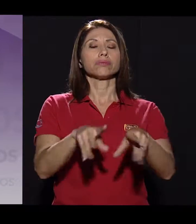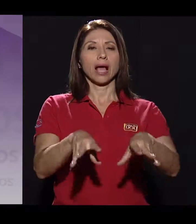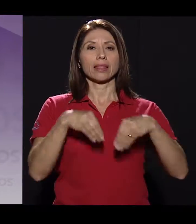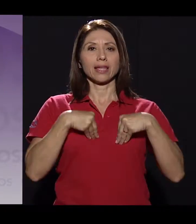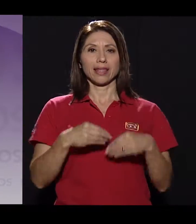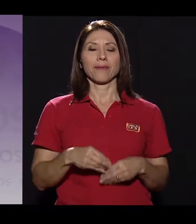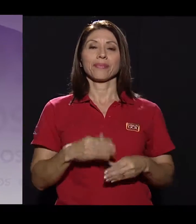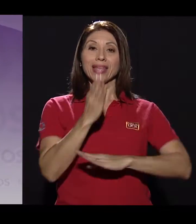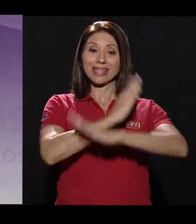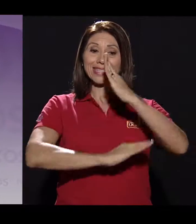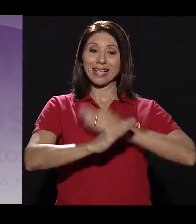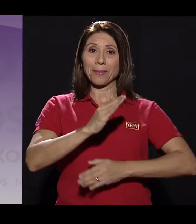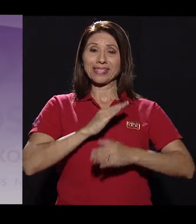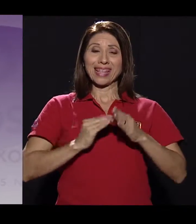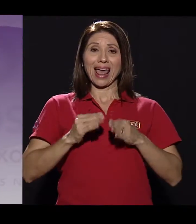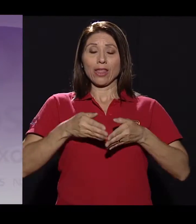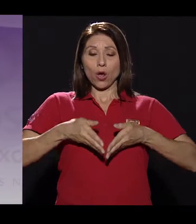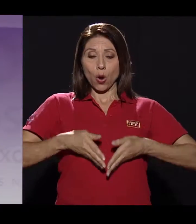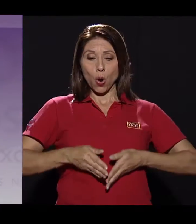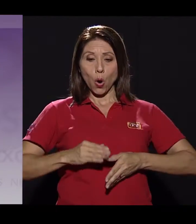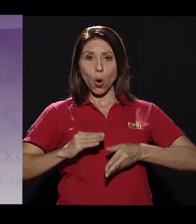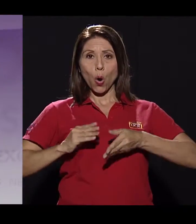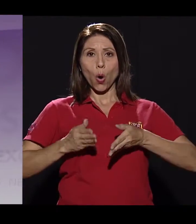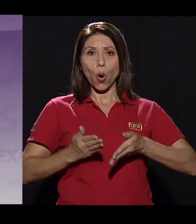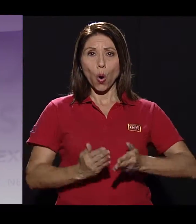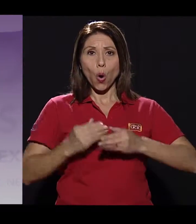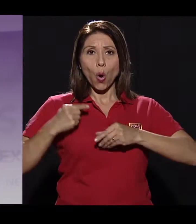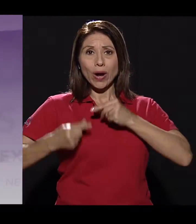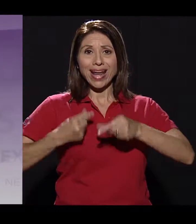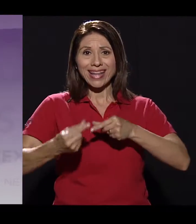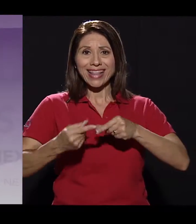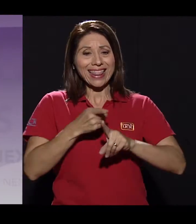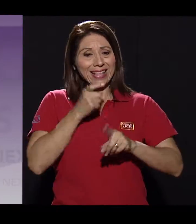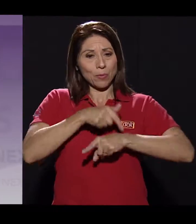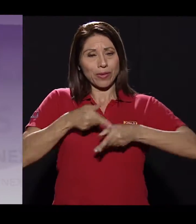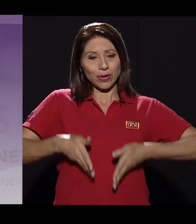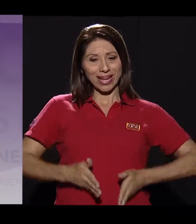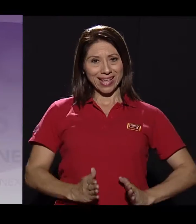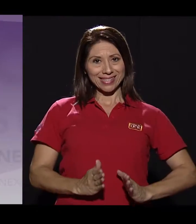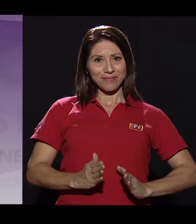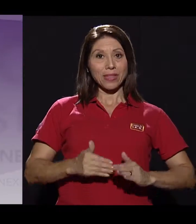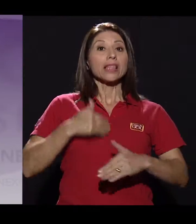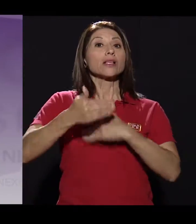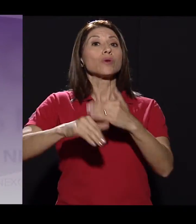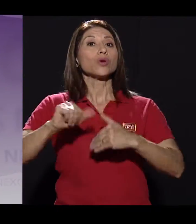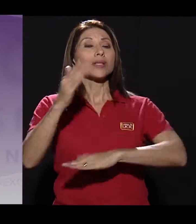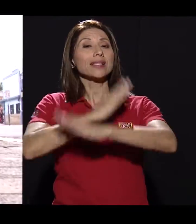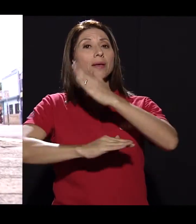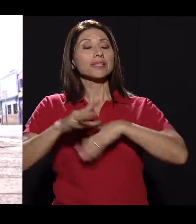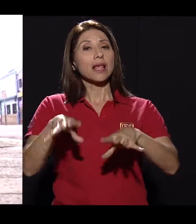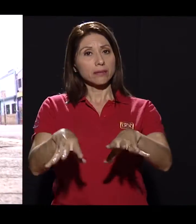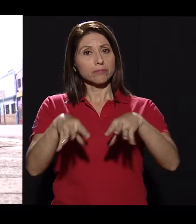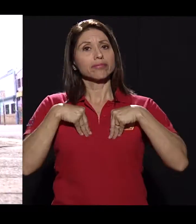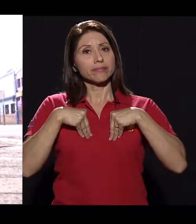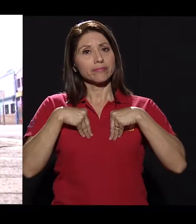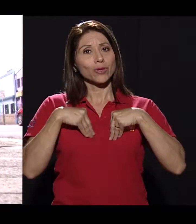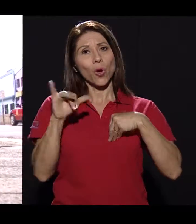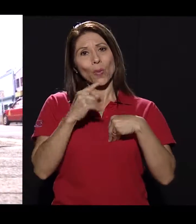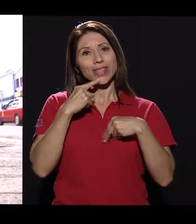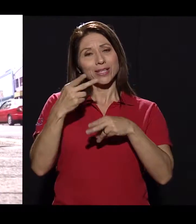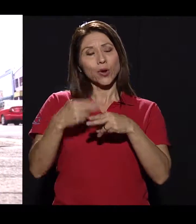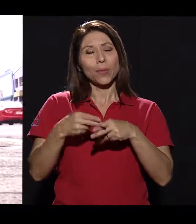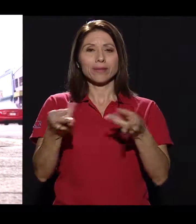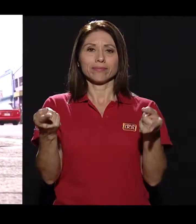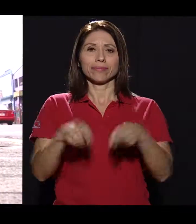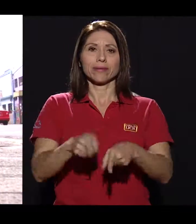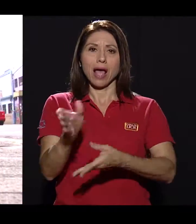La discapacidad congénita está presente desde el nacimiento de una persona, mientras que la adquirida, como su nombre lo dice, se presenta en alguna etapa